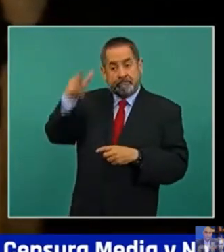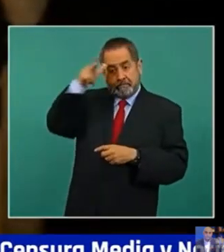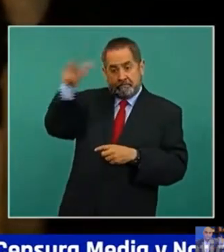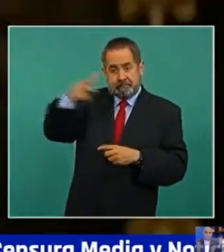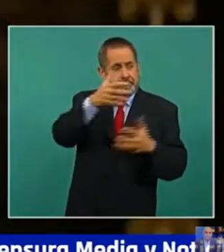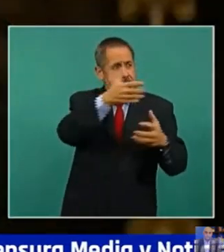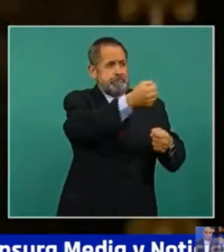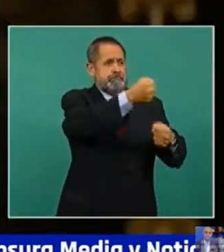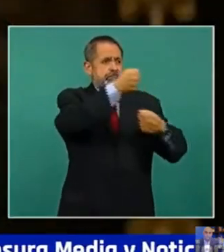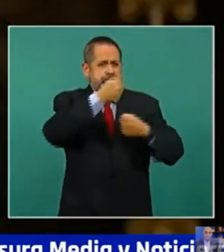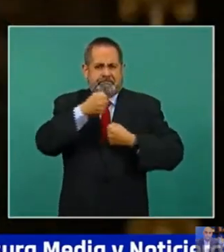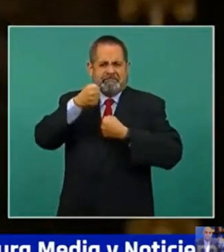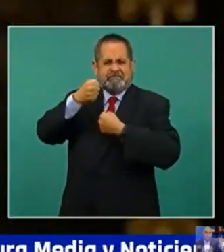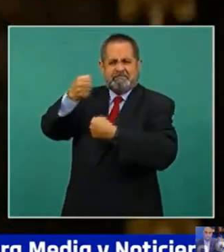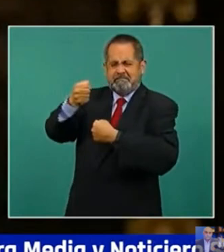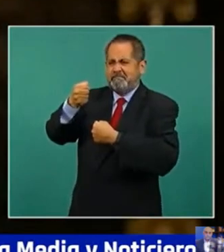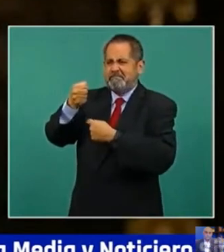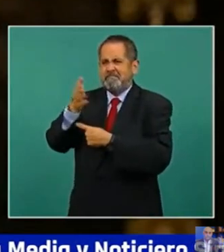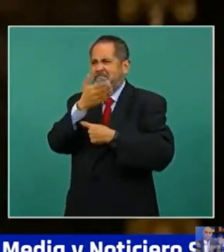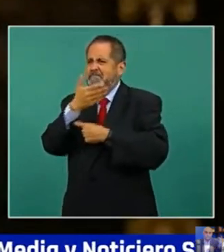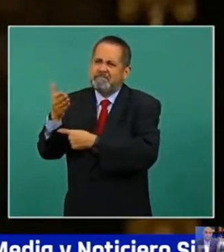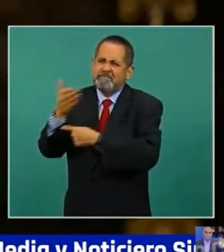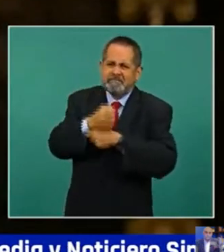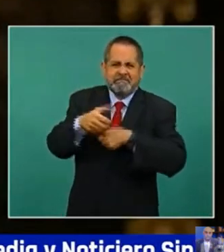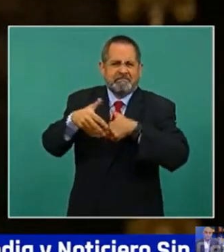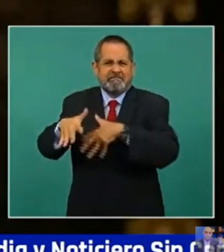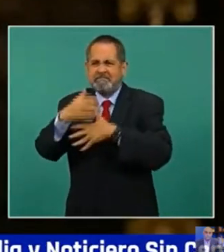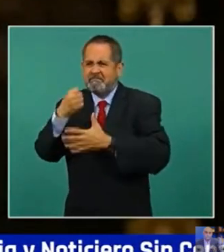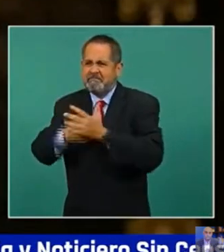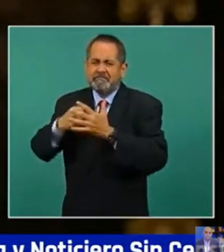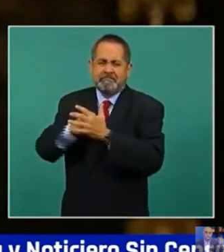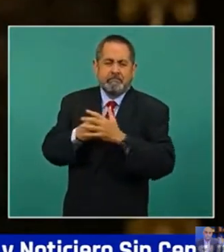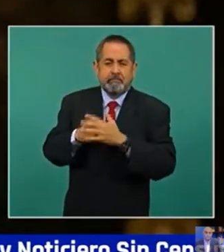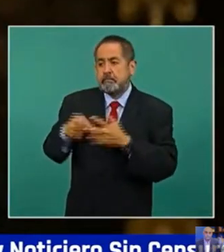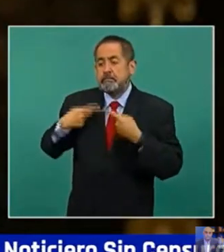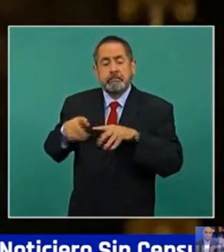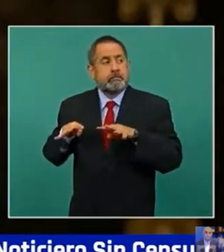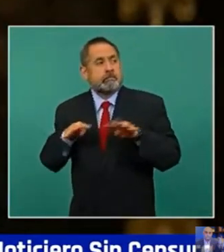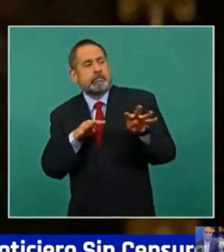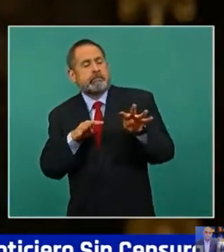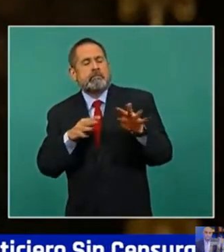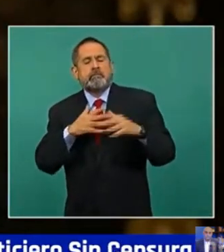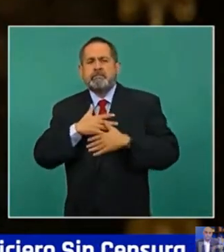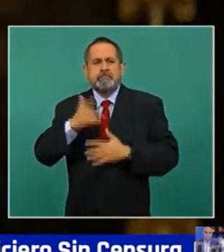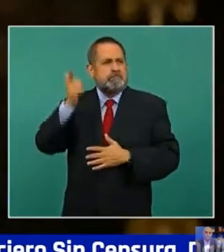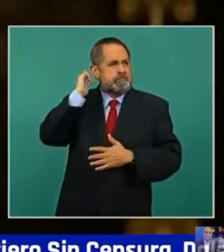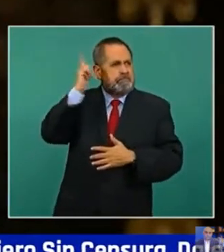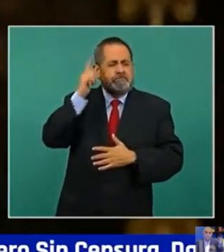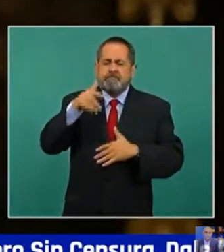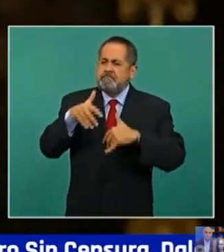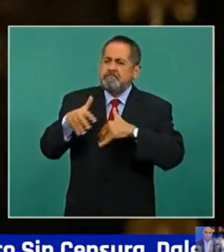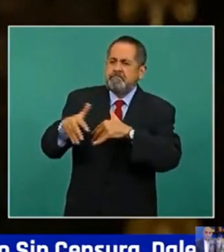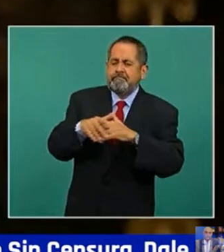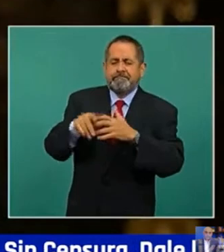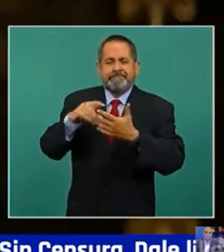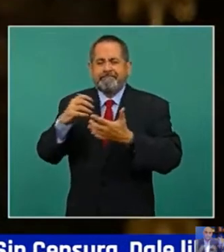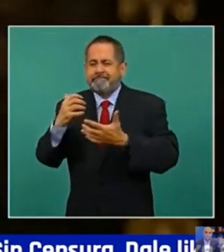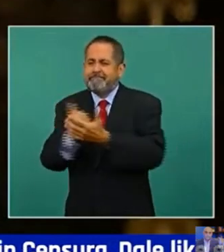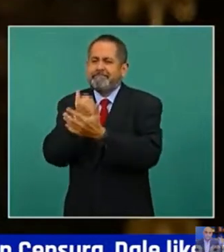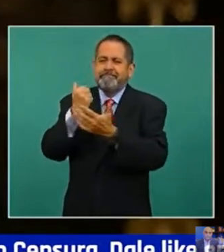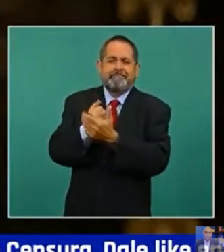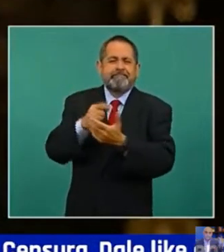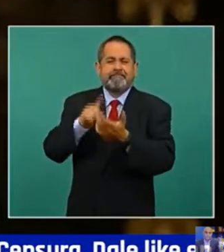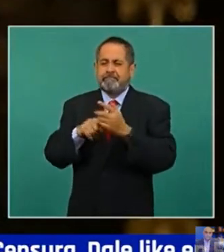Atotonilco simbolizó una lucha y una esperanza que culminó en las tres garantías de